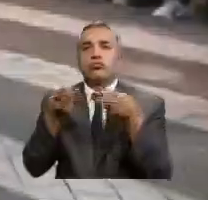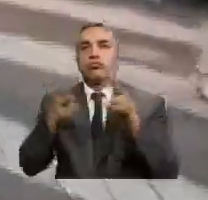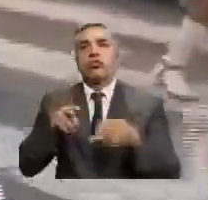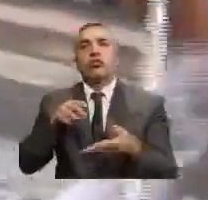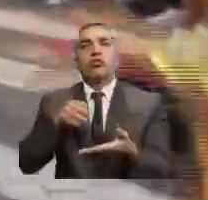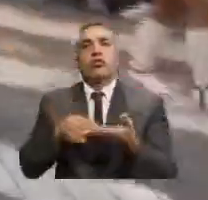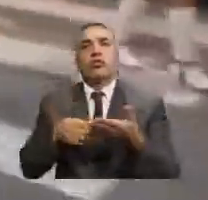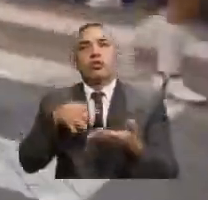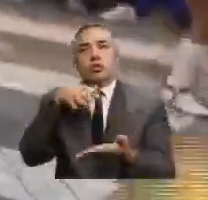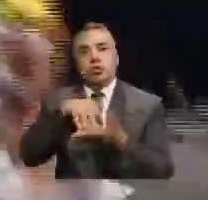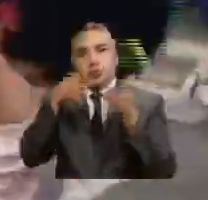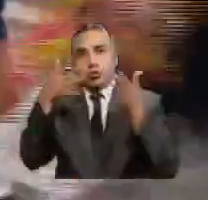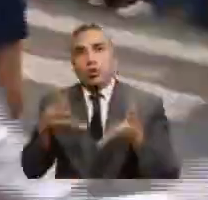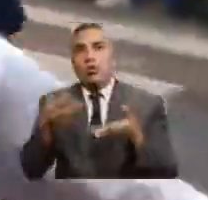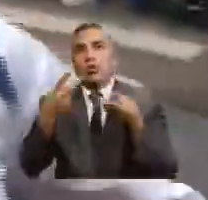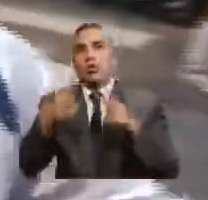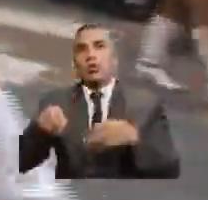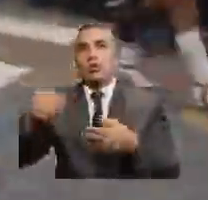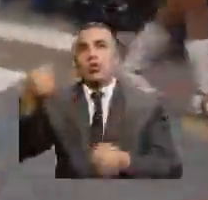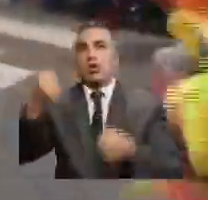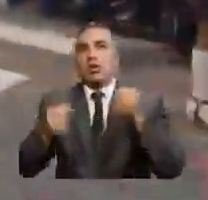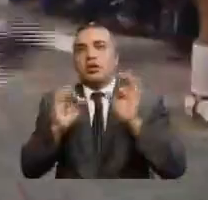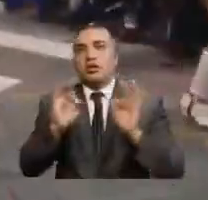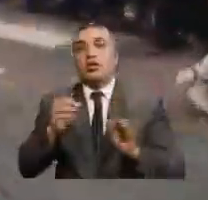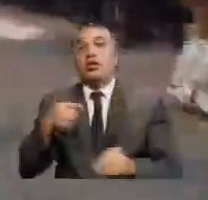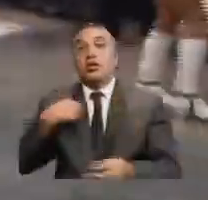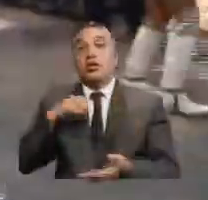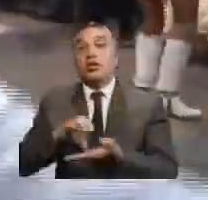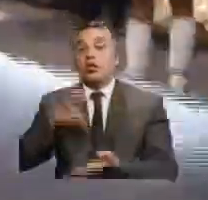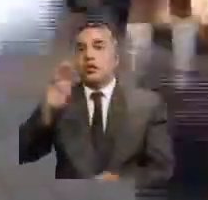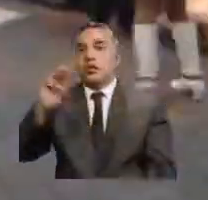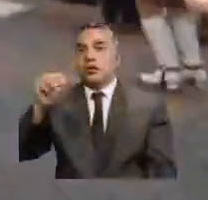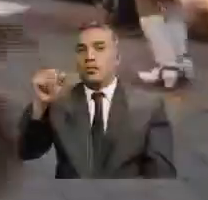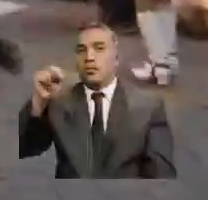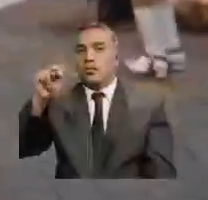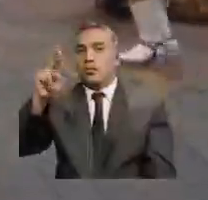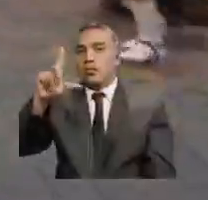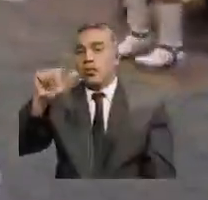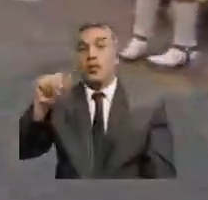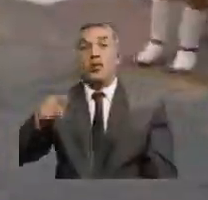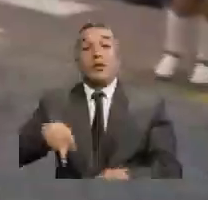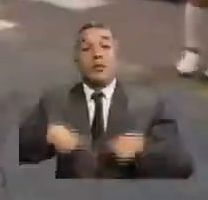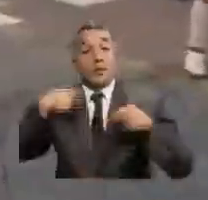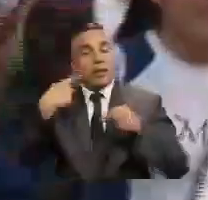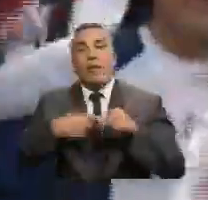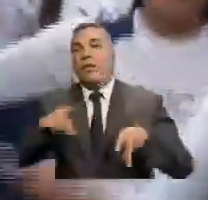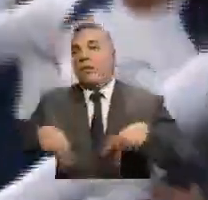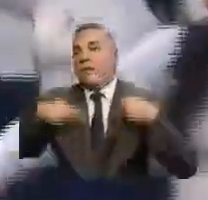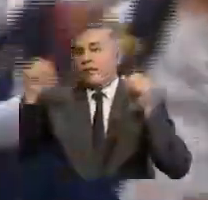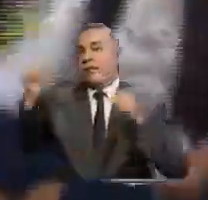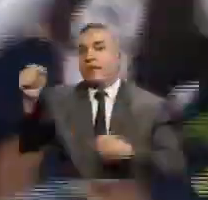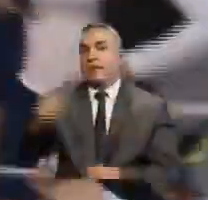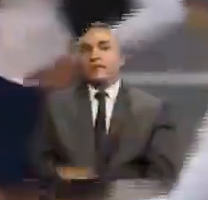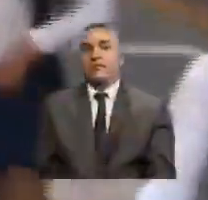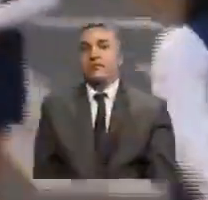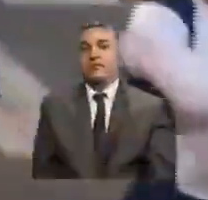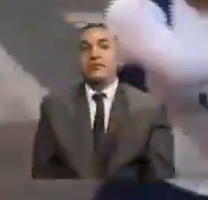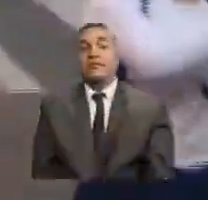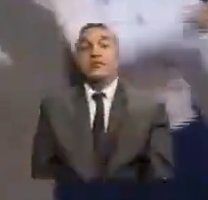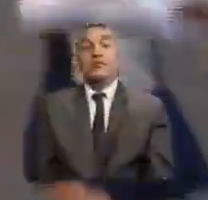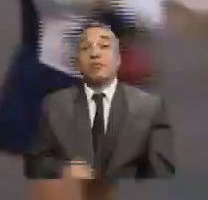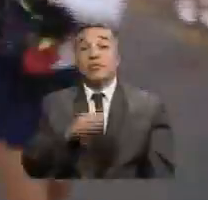alegóricos. Se siente súper bien, soy del Colegio Manuel de Canizales. ¡Que viva Quito! ¡Que viva Quito! El desfile fue parte